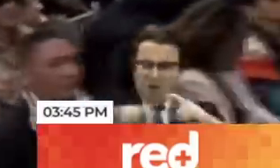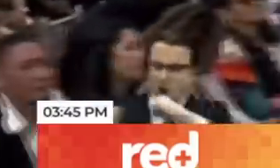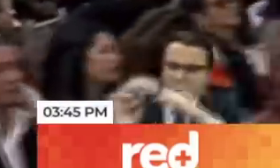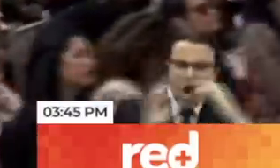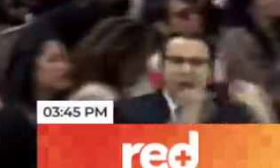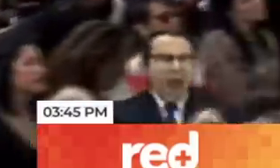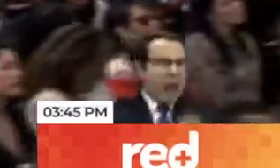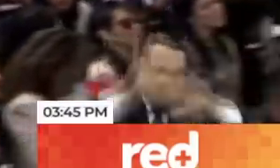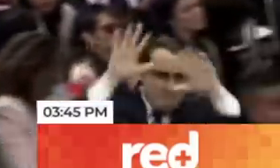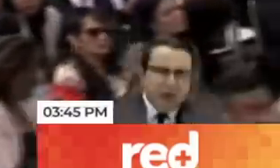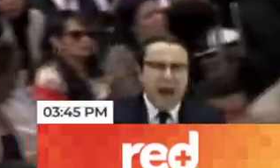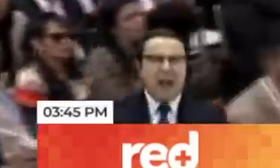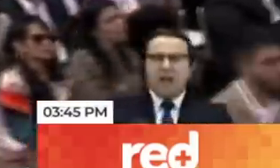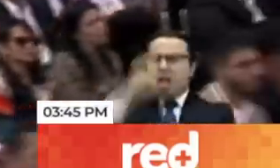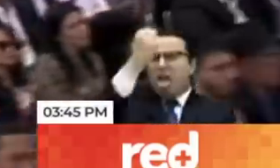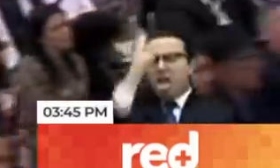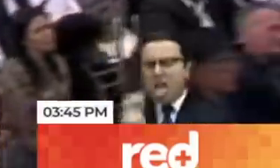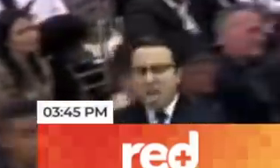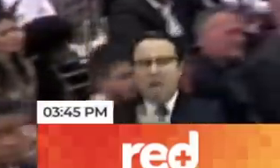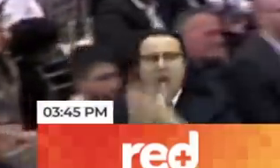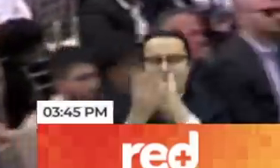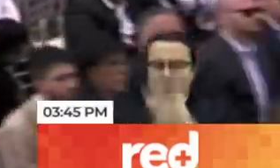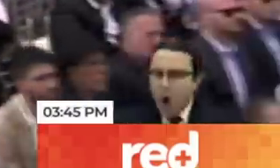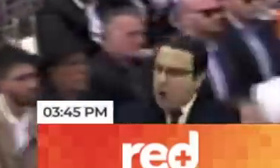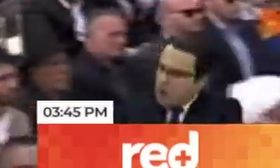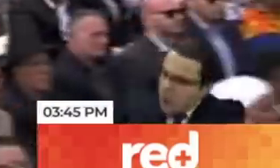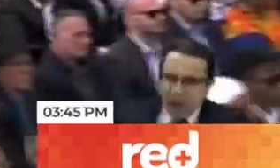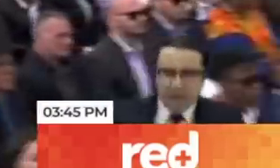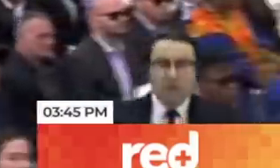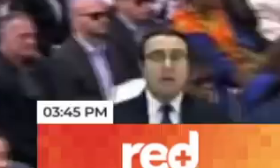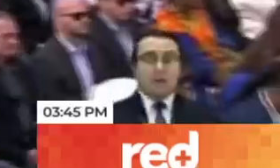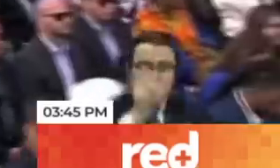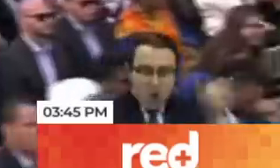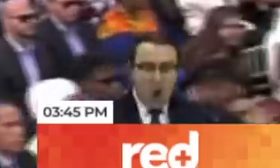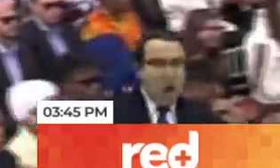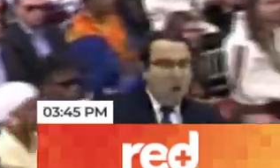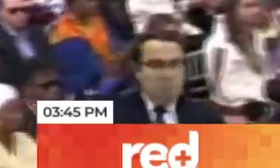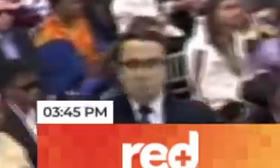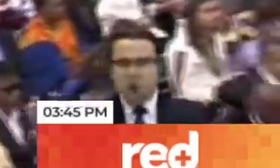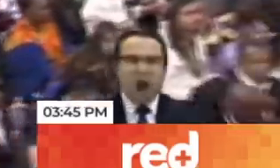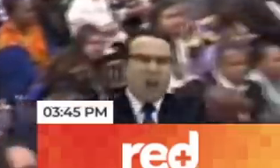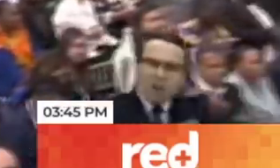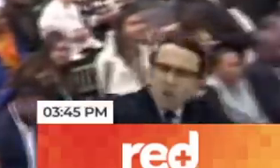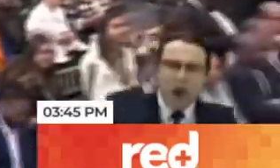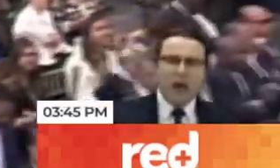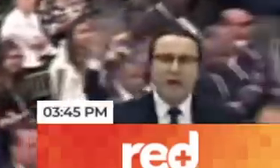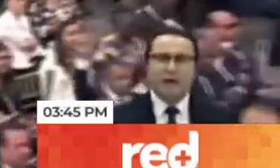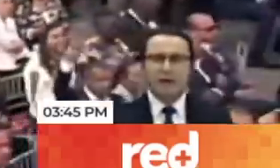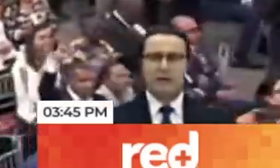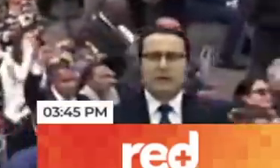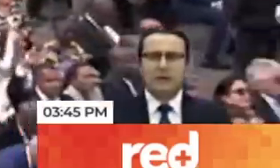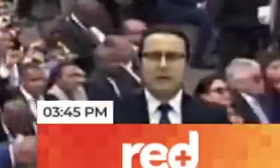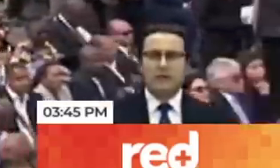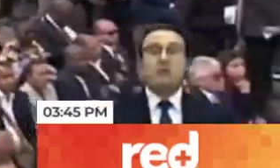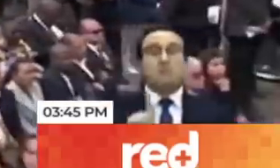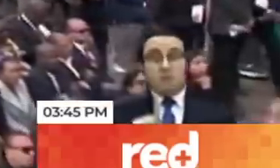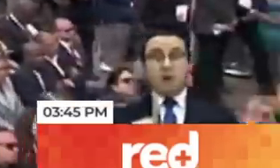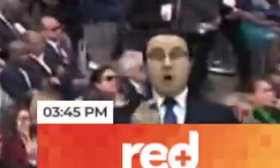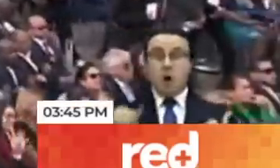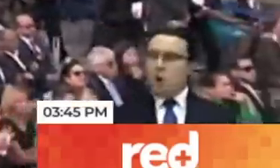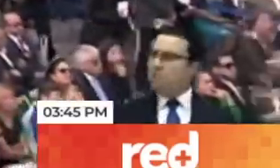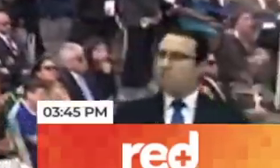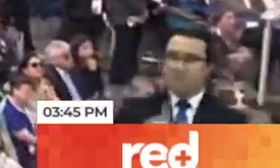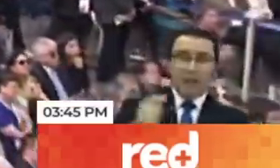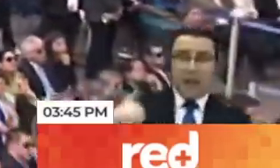detener la miseria, para detener la muerte. ¿Pero qué nos trae hoy aquí? Venimos de esa historia de despojo,